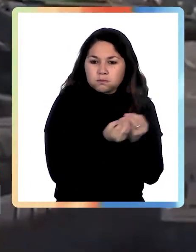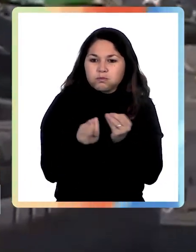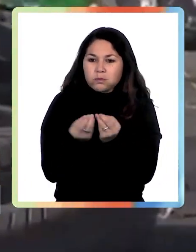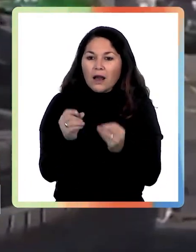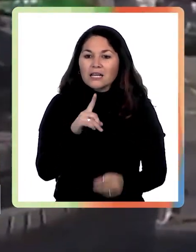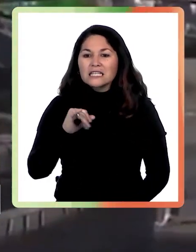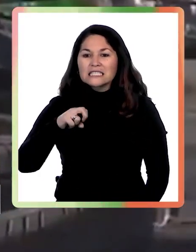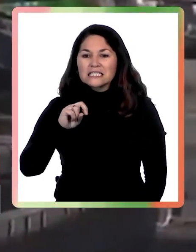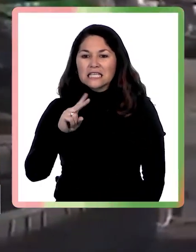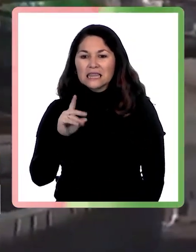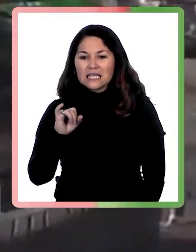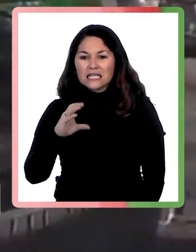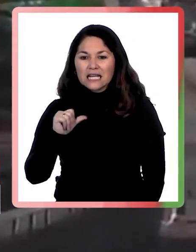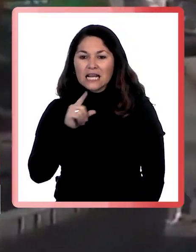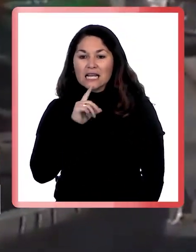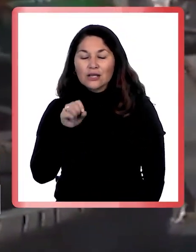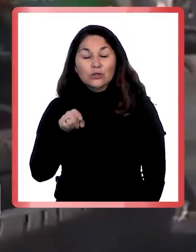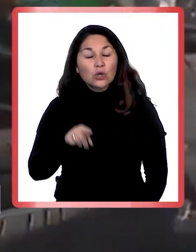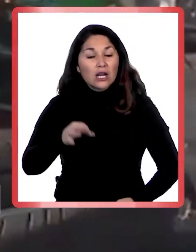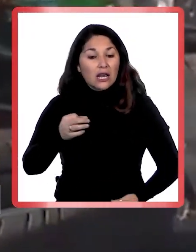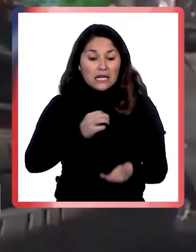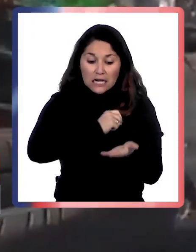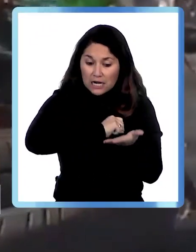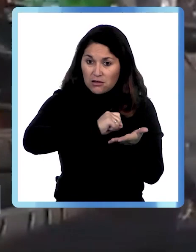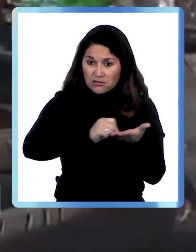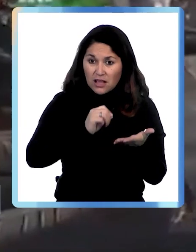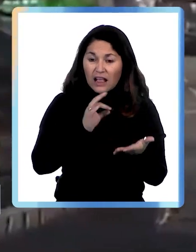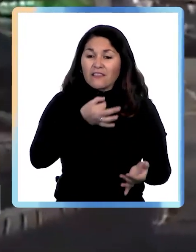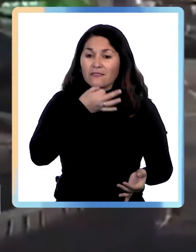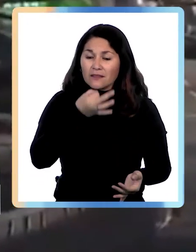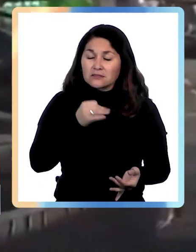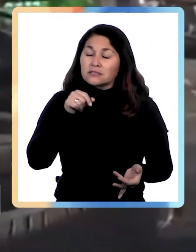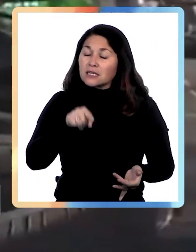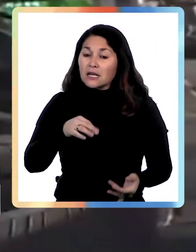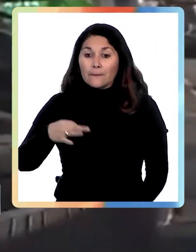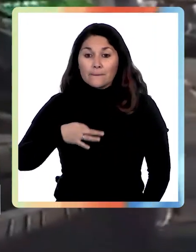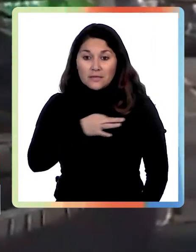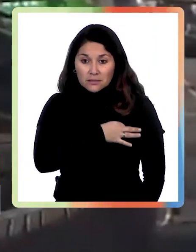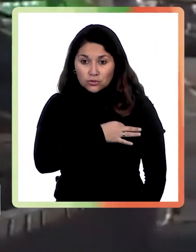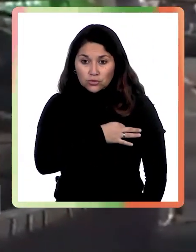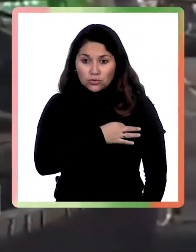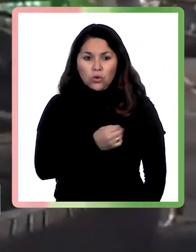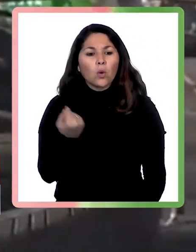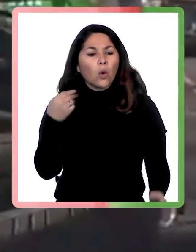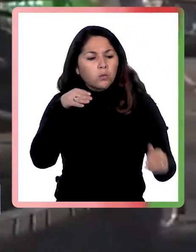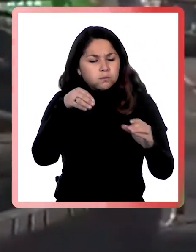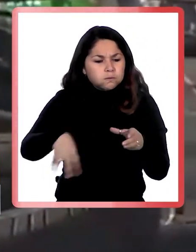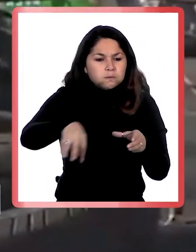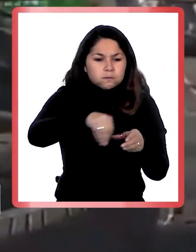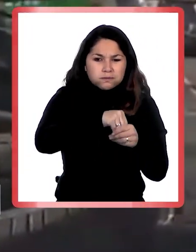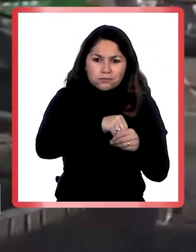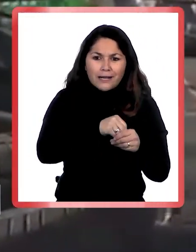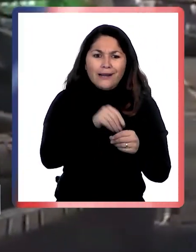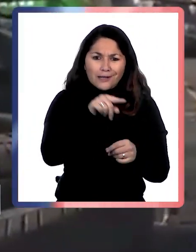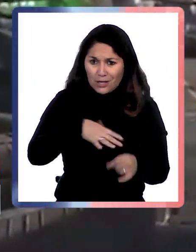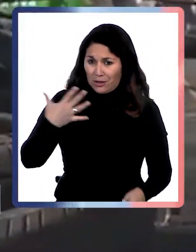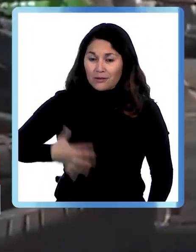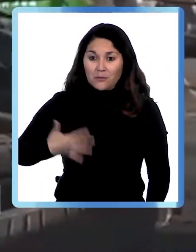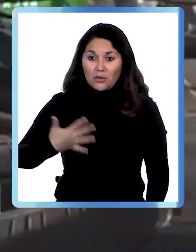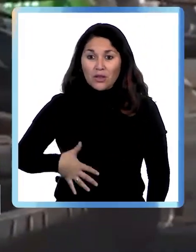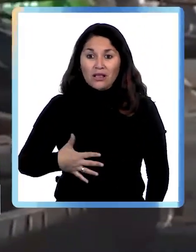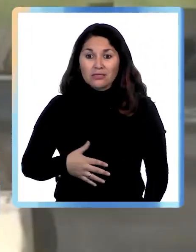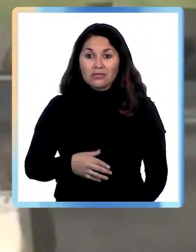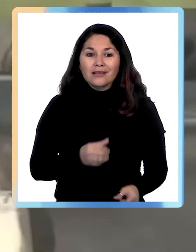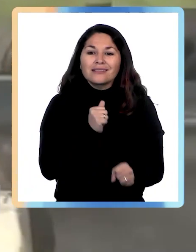carácter del puerto es privado desde la secretaría indicaron al medio citado que el ministro se involucrará en virtud de la importancia que